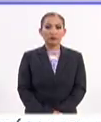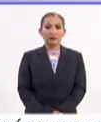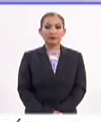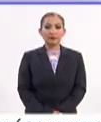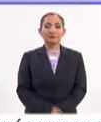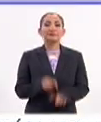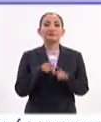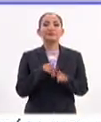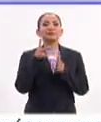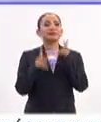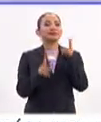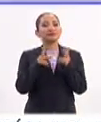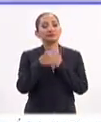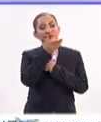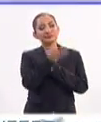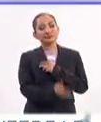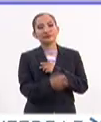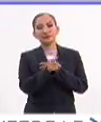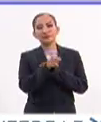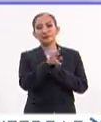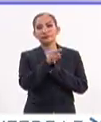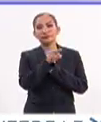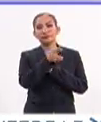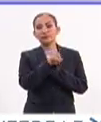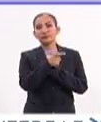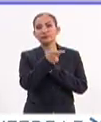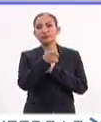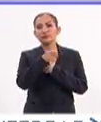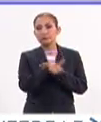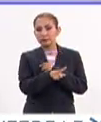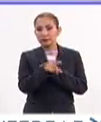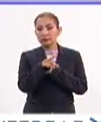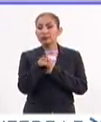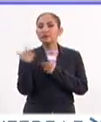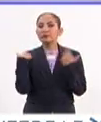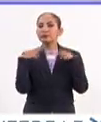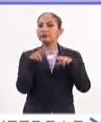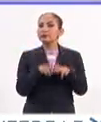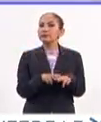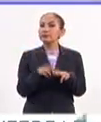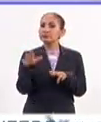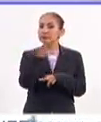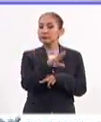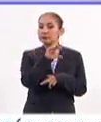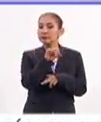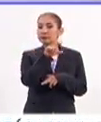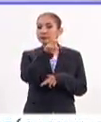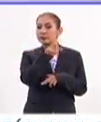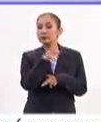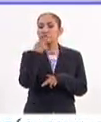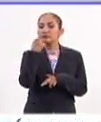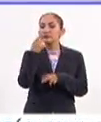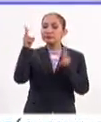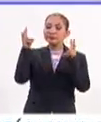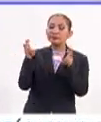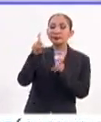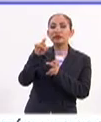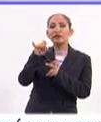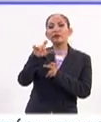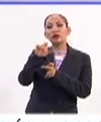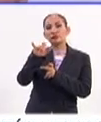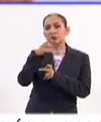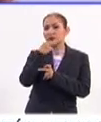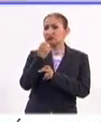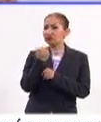Y bien, seguimos platicando con el doctor Francisco Gil Villegas Montiel, profesor de El Colmex, sobre Daniel Cosío Villegas,